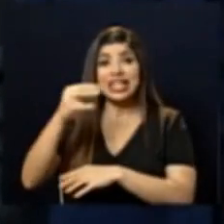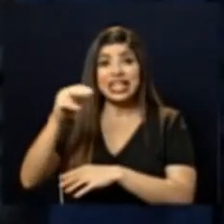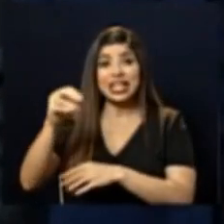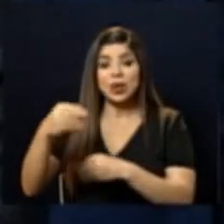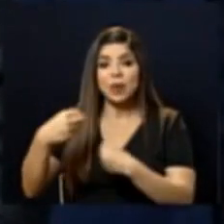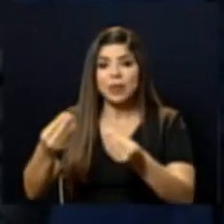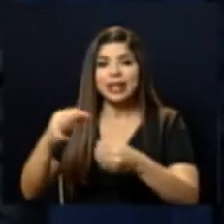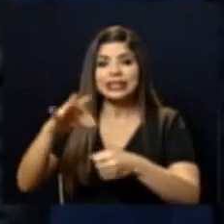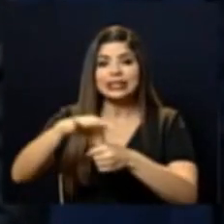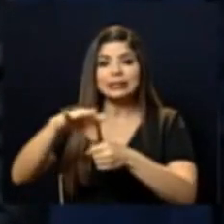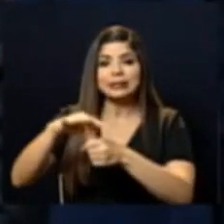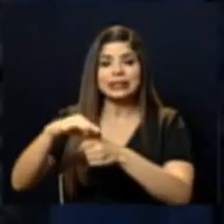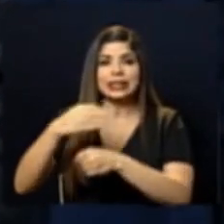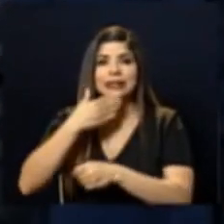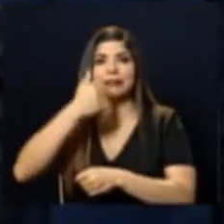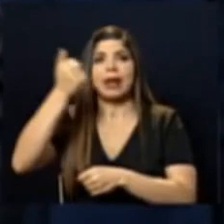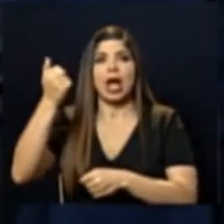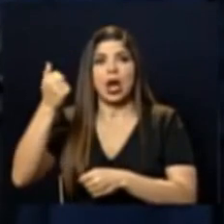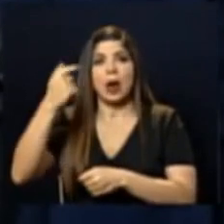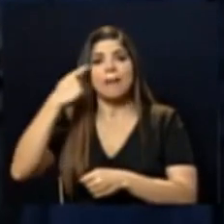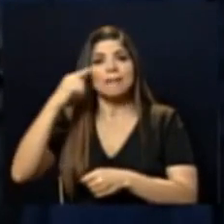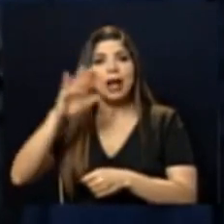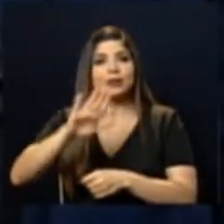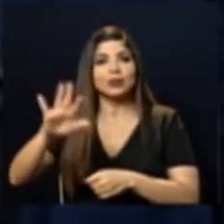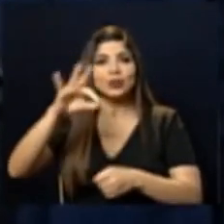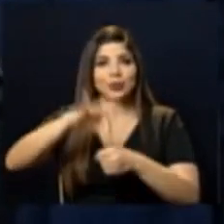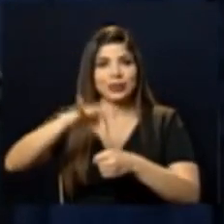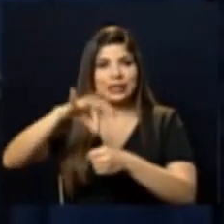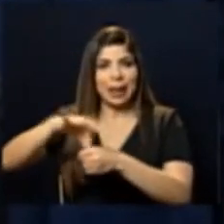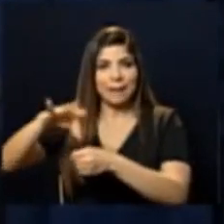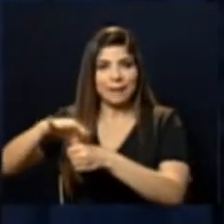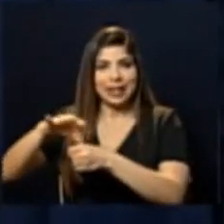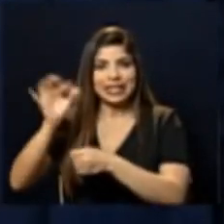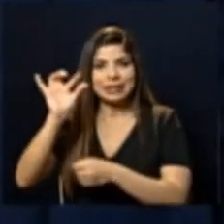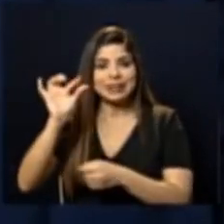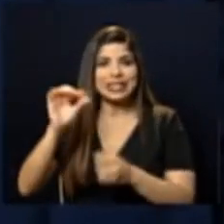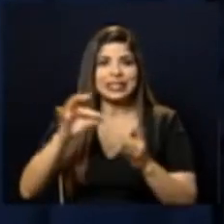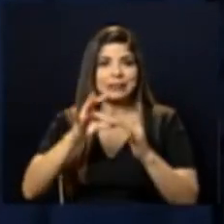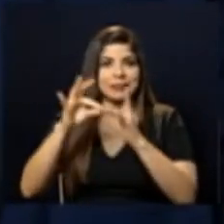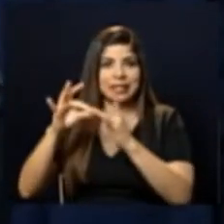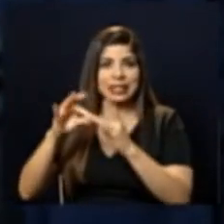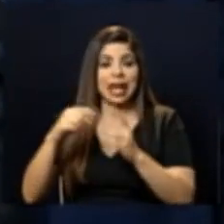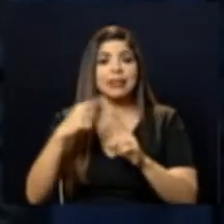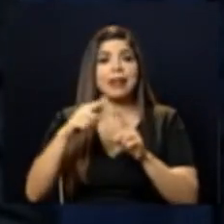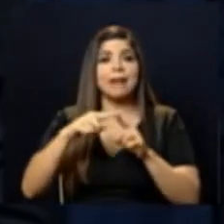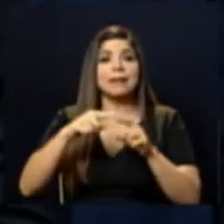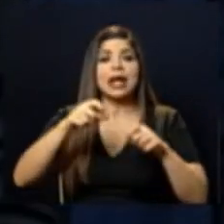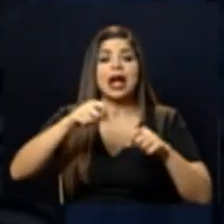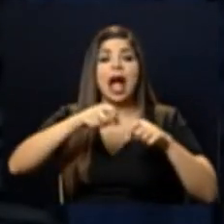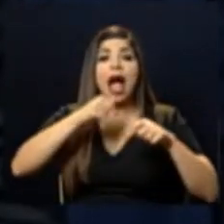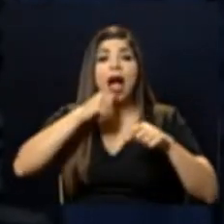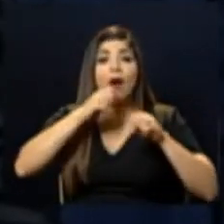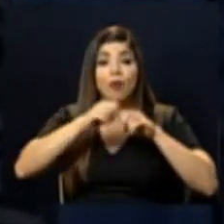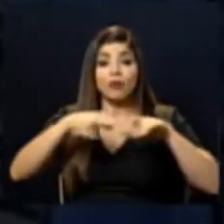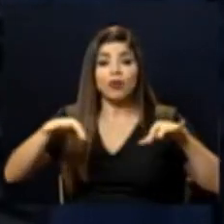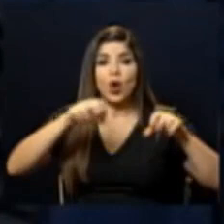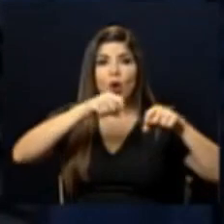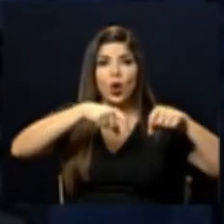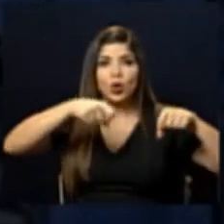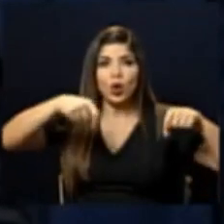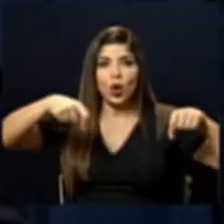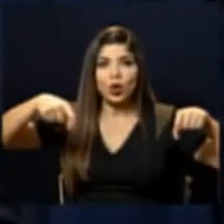semillas mejoradas para el aumento de áreas de siembra y se han brindado sistemas de riego por goteo, aportado